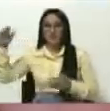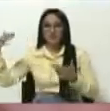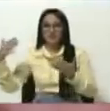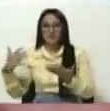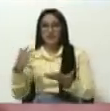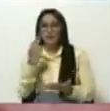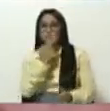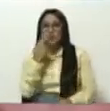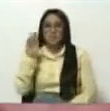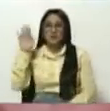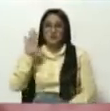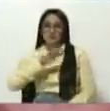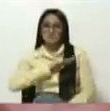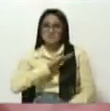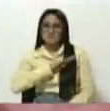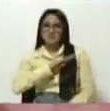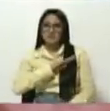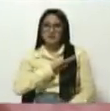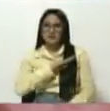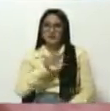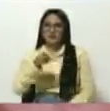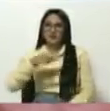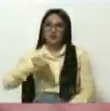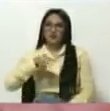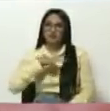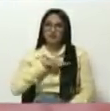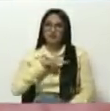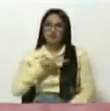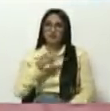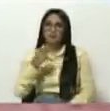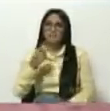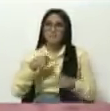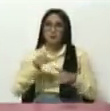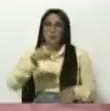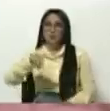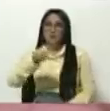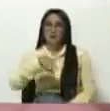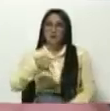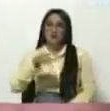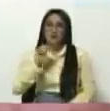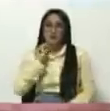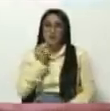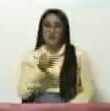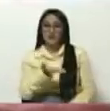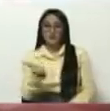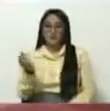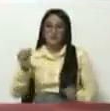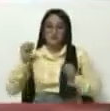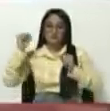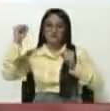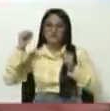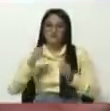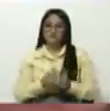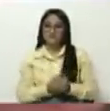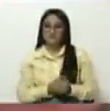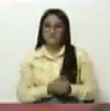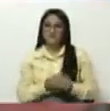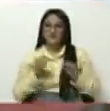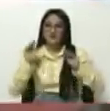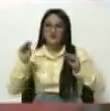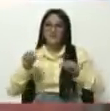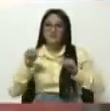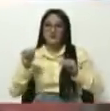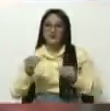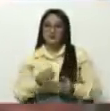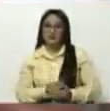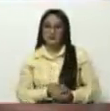un juramento mío, de nosotros, pero sobre todo de ustedes, juventudes heroicas, llamadas a la